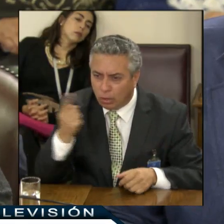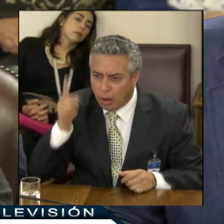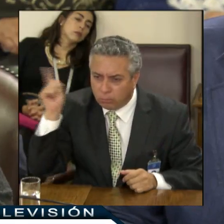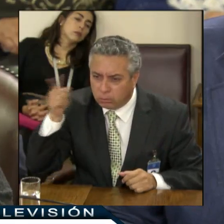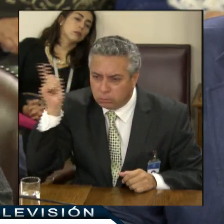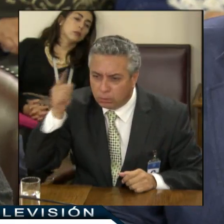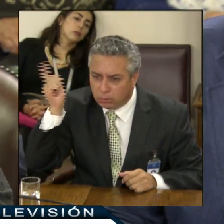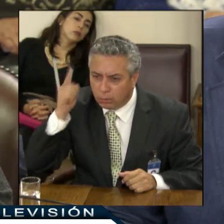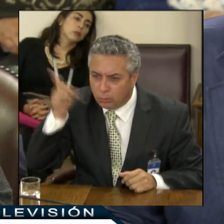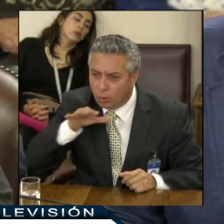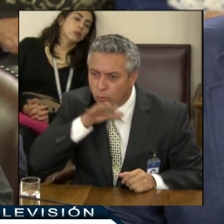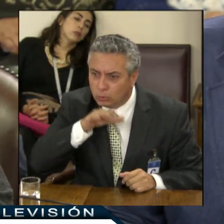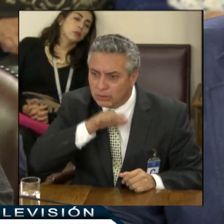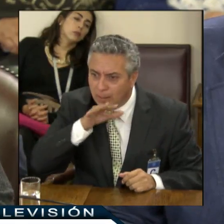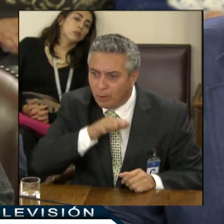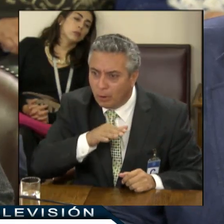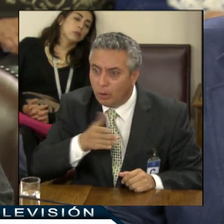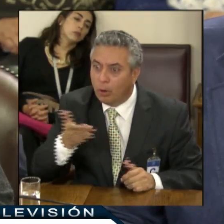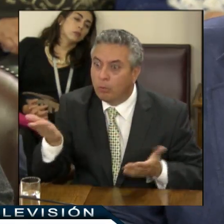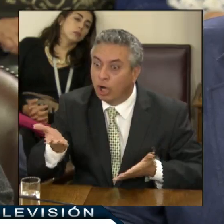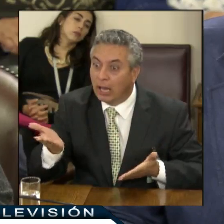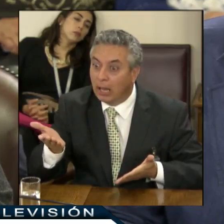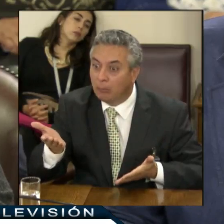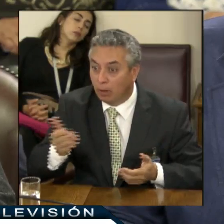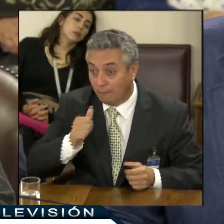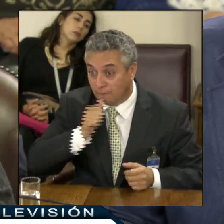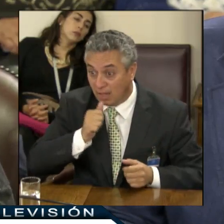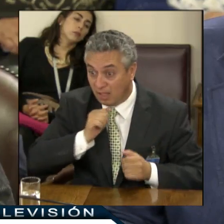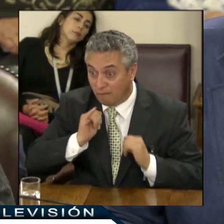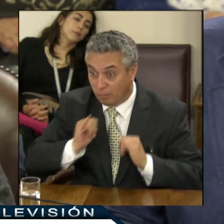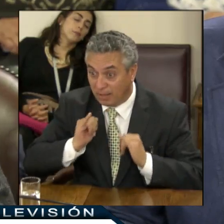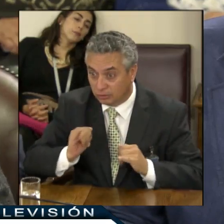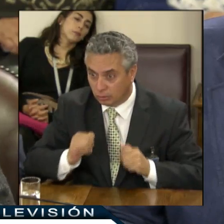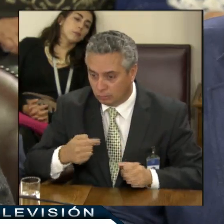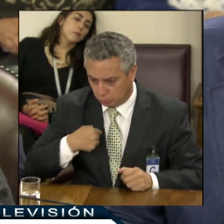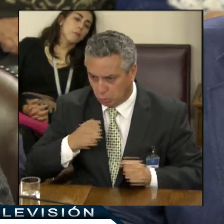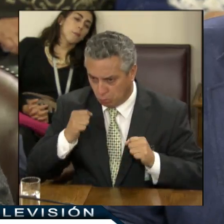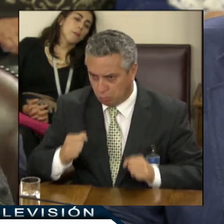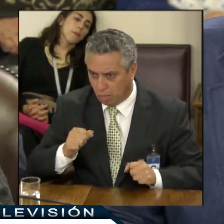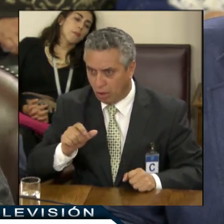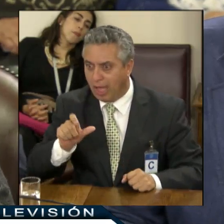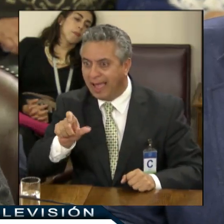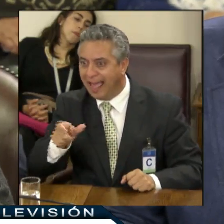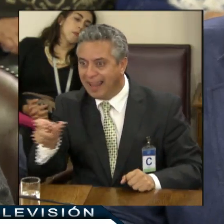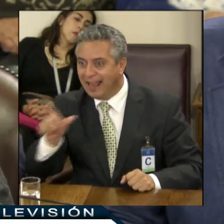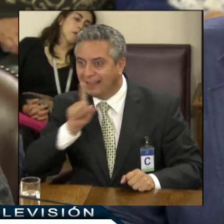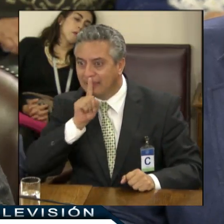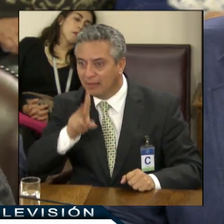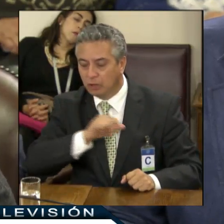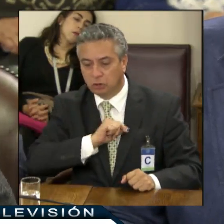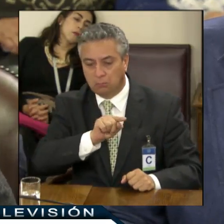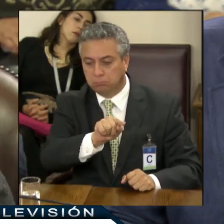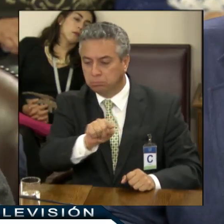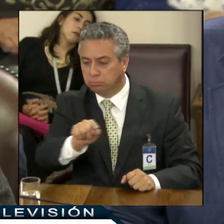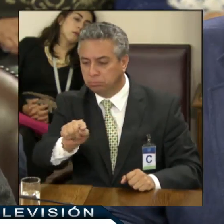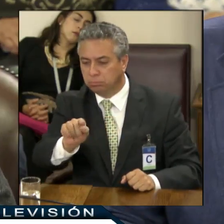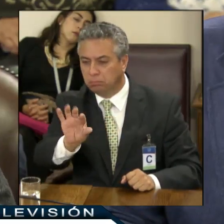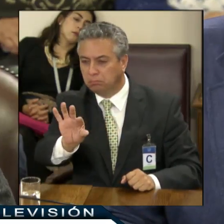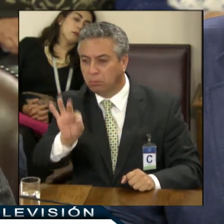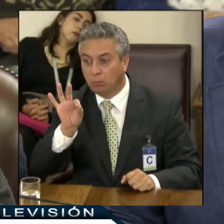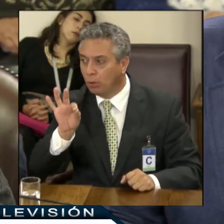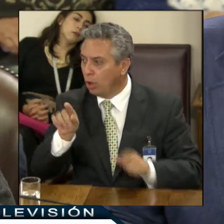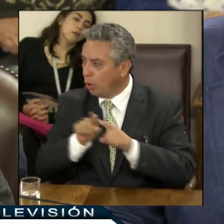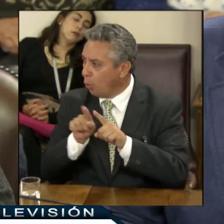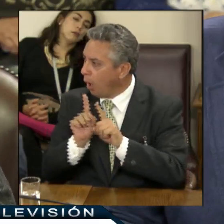cotidianamente Y por qué porque había falta información porque yo podría elegir el canal de televisión que yo quisiera como todos